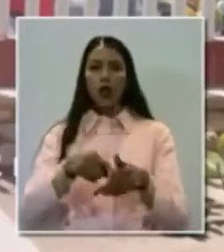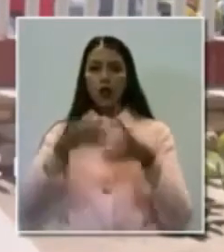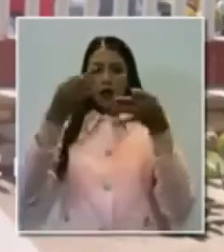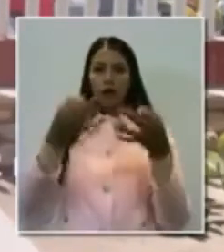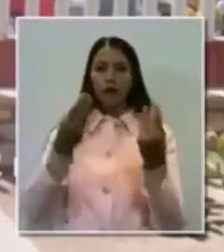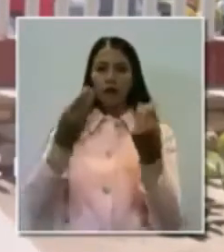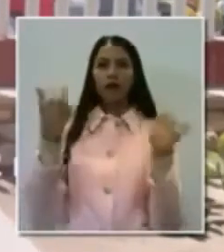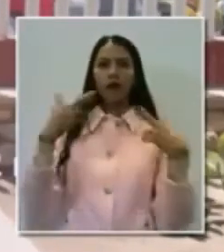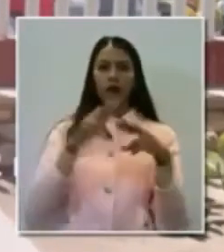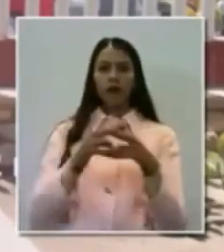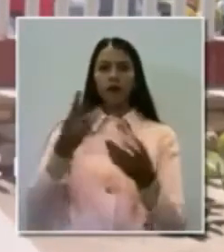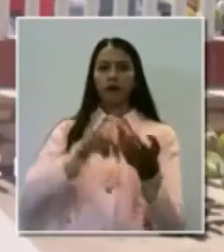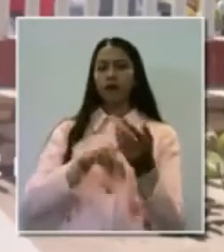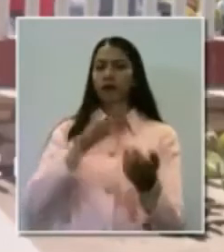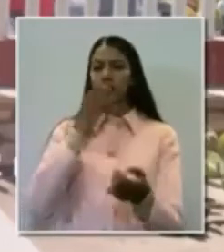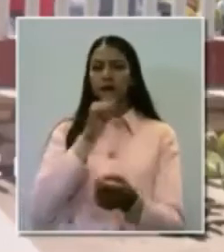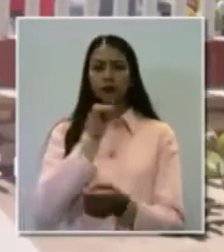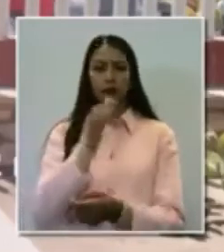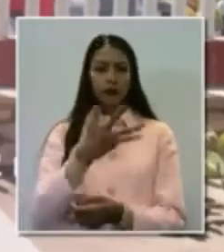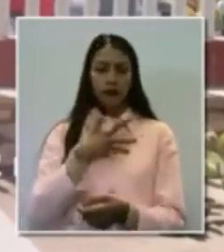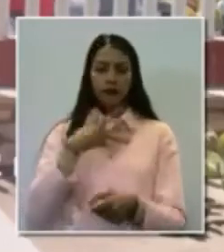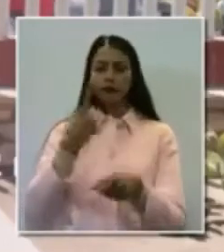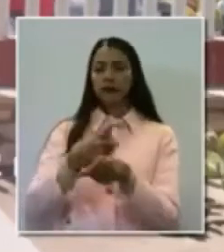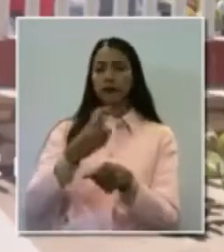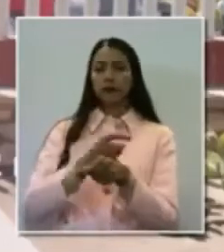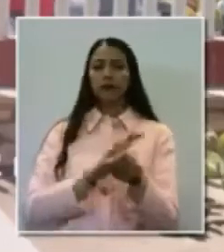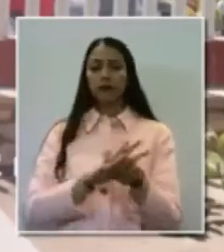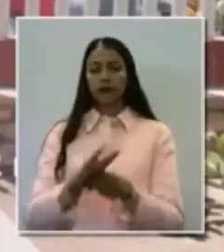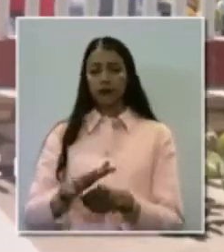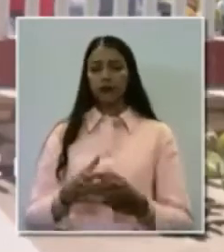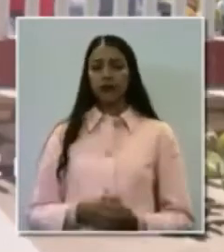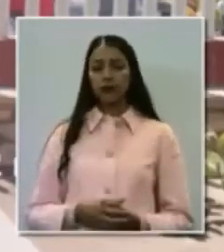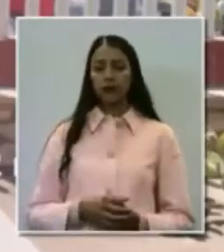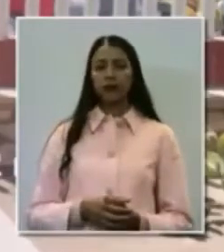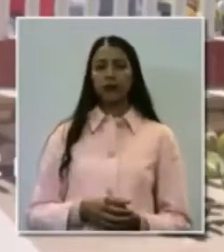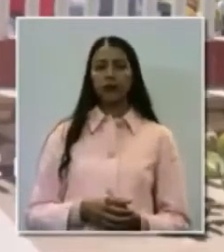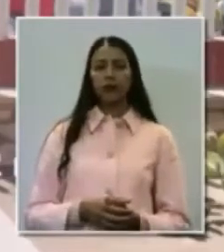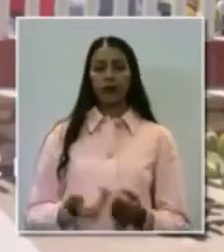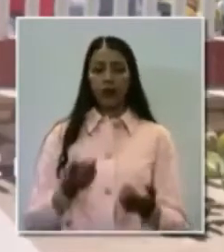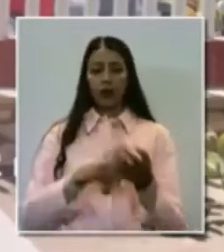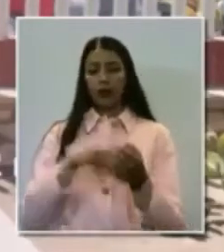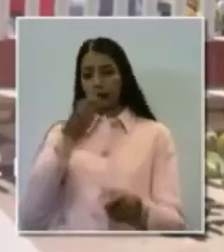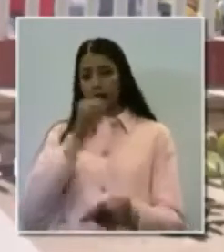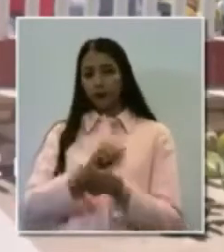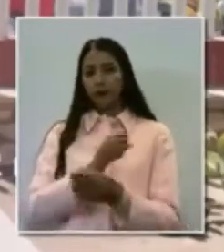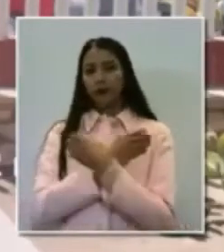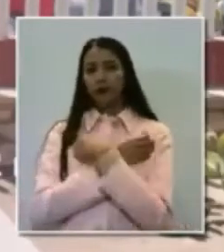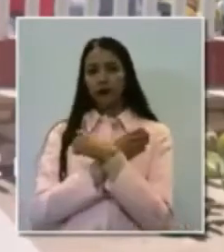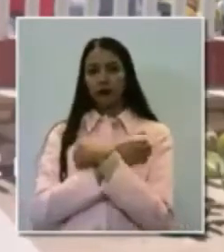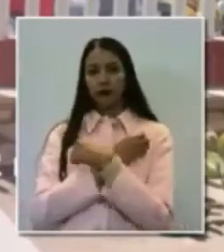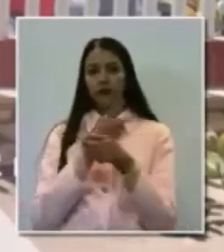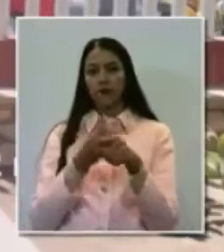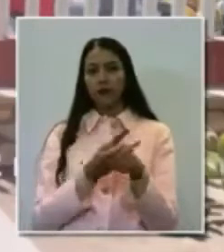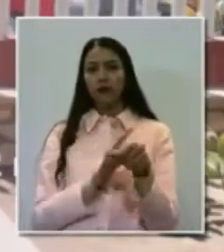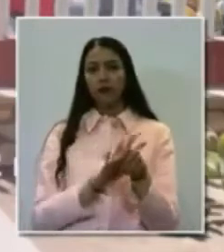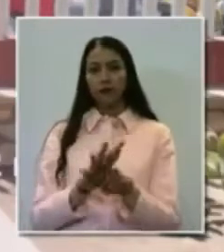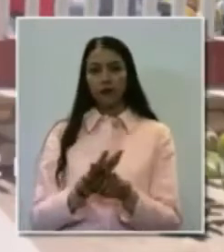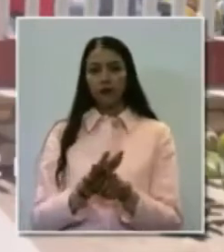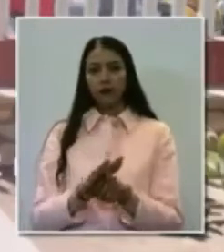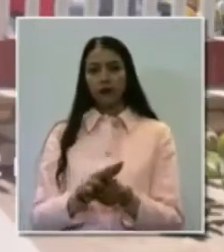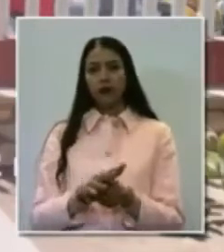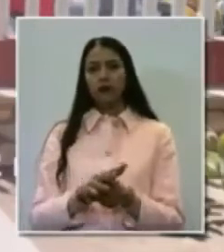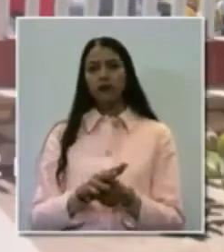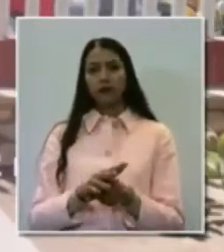muchos maestros no están en las escuelas? Primero, hay asignaciones que se hacen dentro de la Secretaría de Educación en donde se